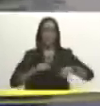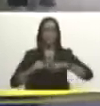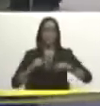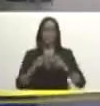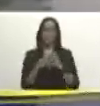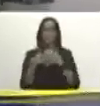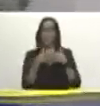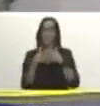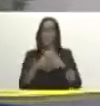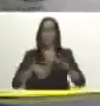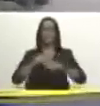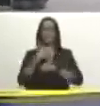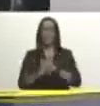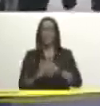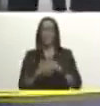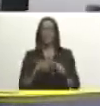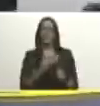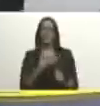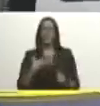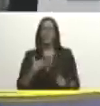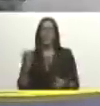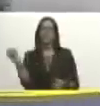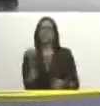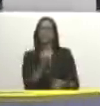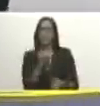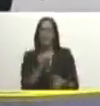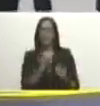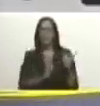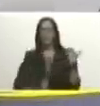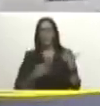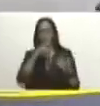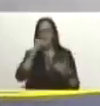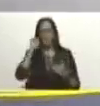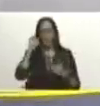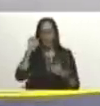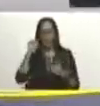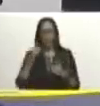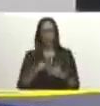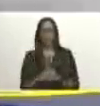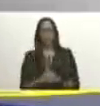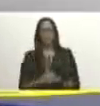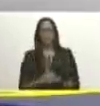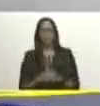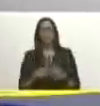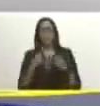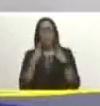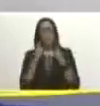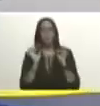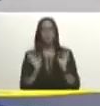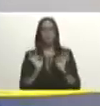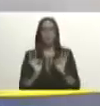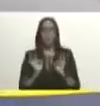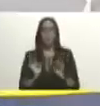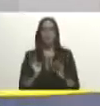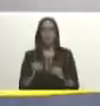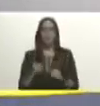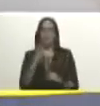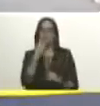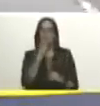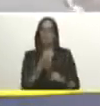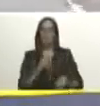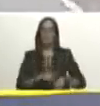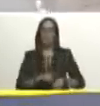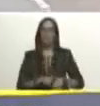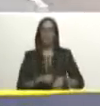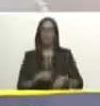planificaron el magnicidio en grado de frustración en contra del presidente constitucional Nicolás Maduro. Maduro. Vemos justamente el recorrido a esta hora